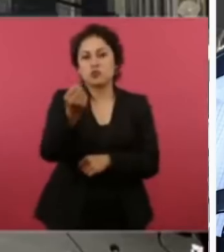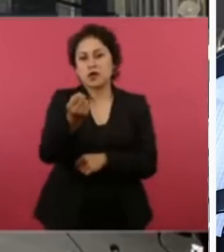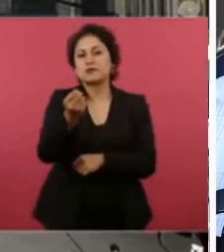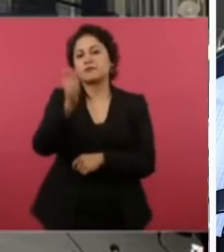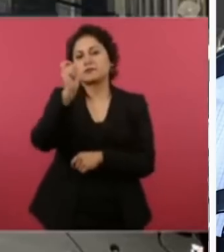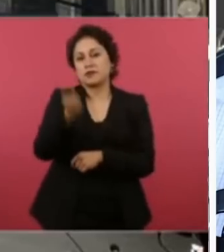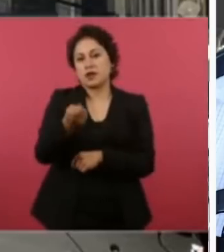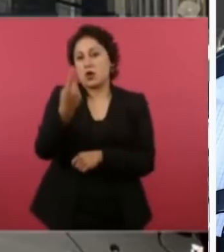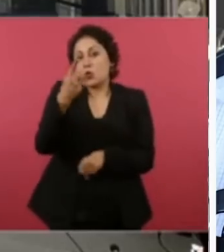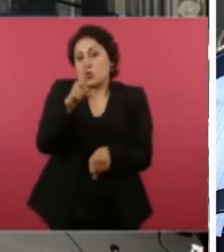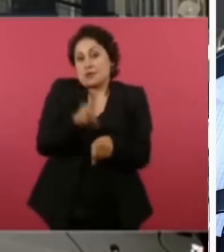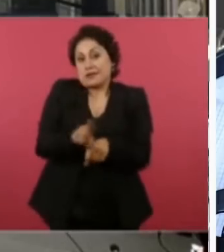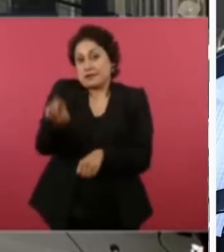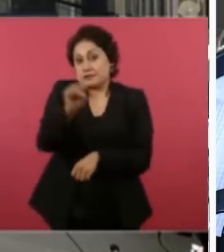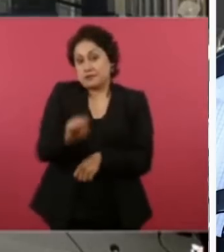un sábado